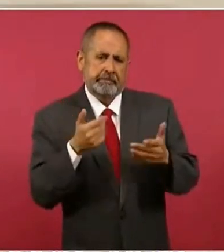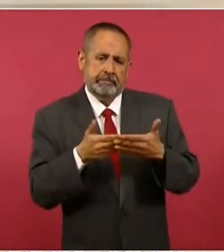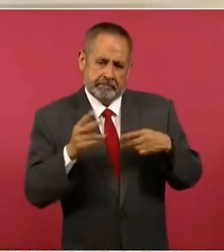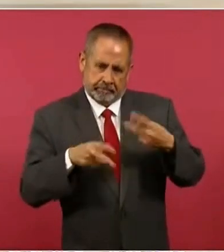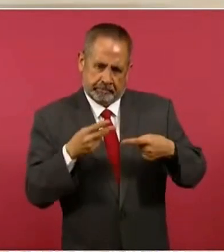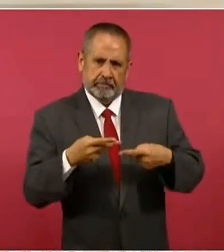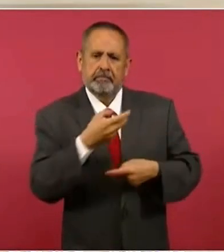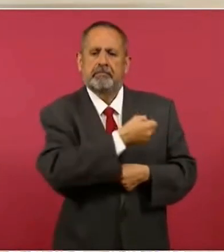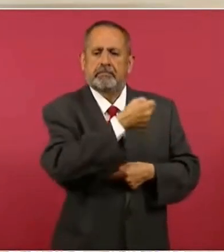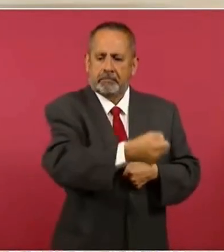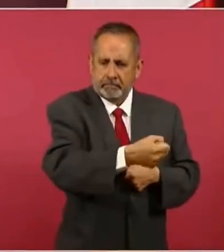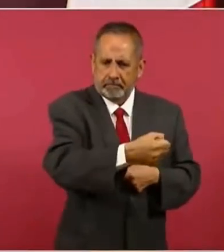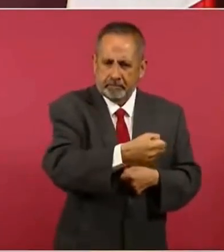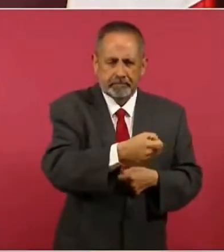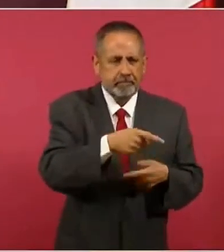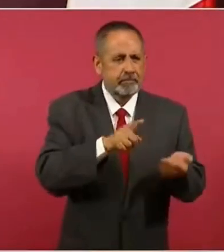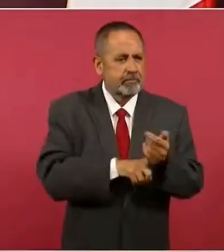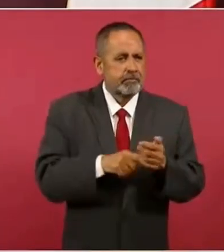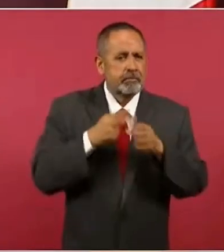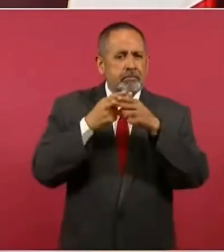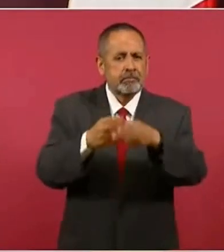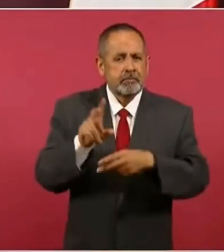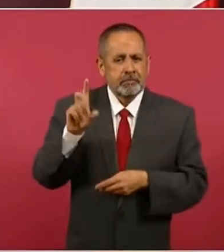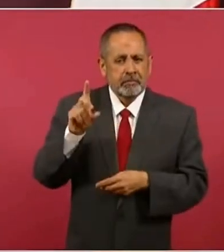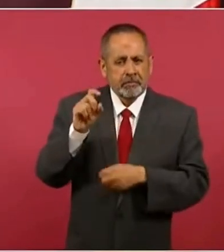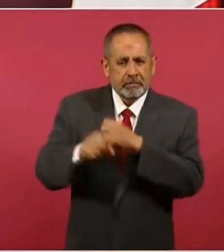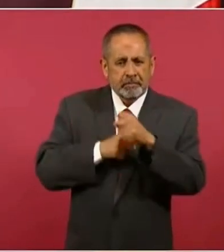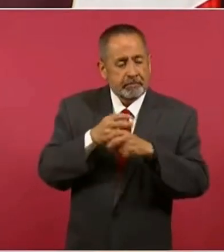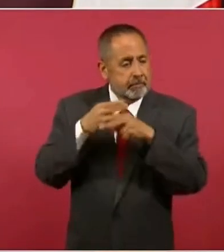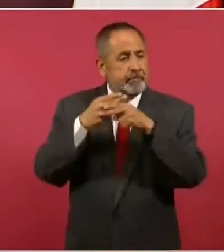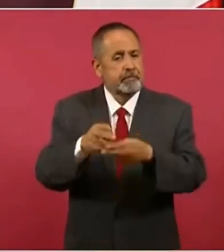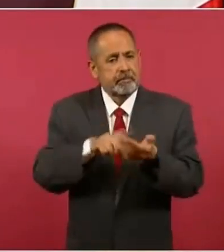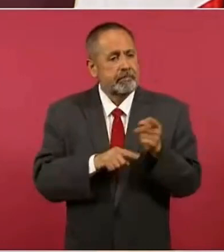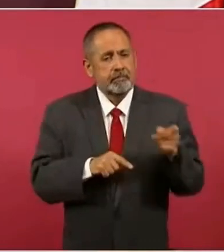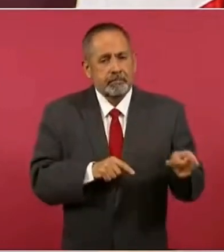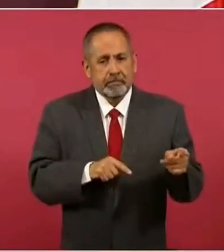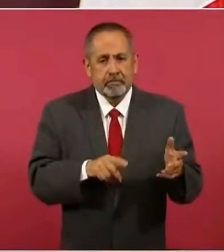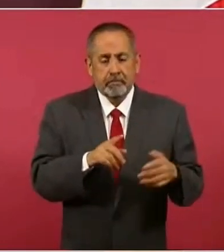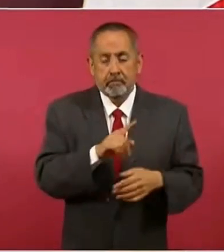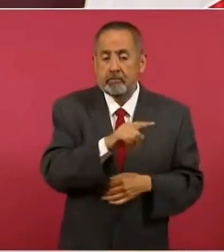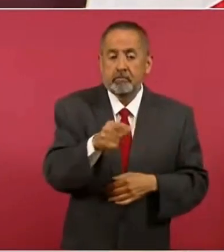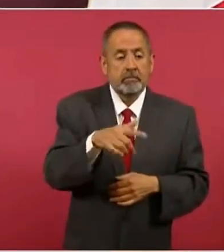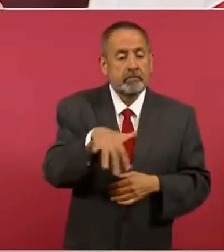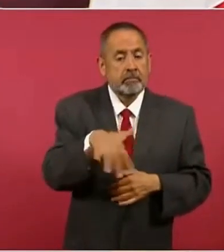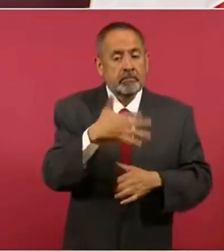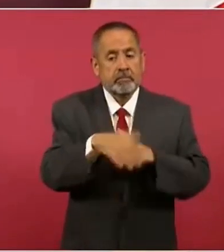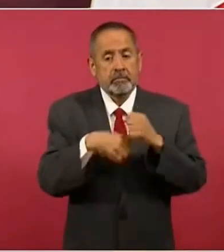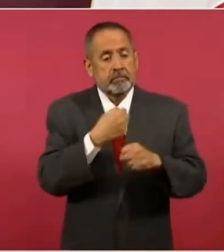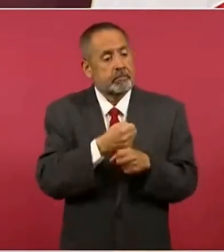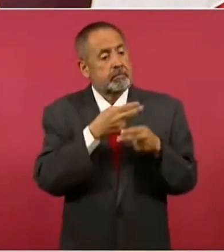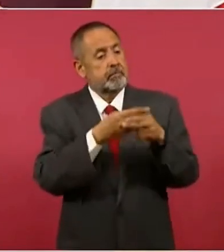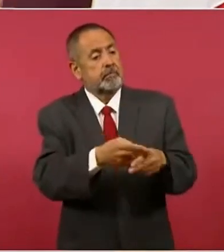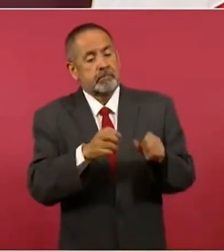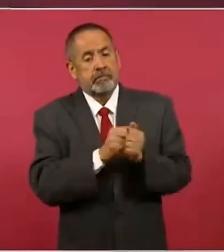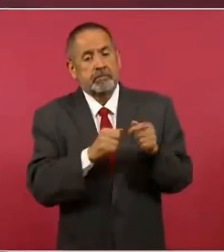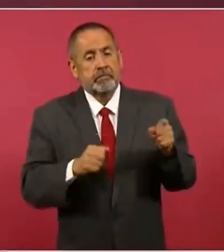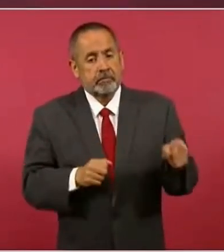INE que lleva 30 años ahí y quince este